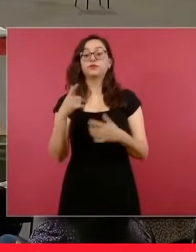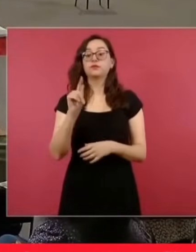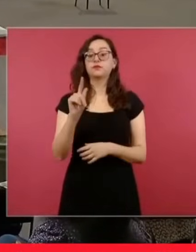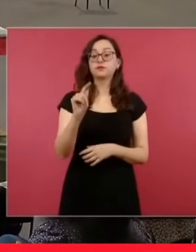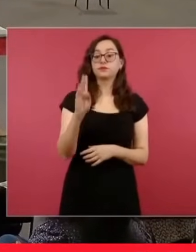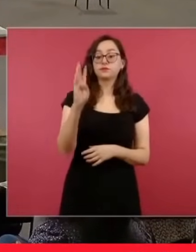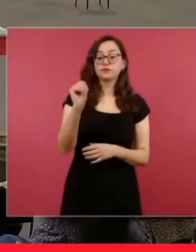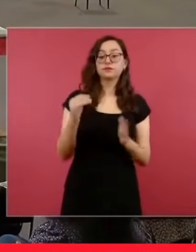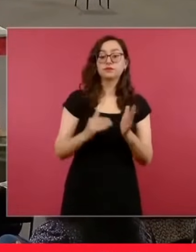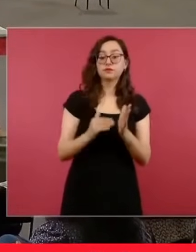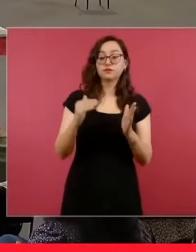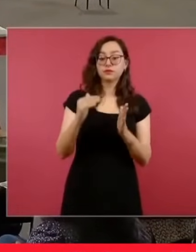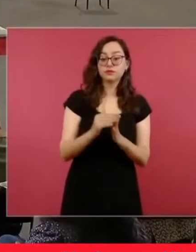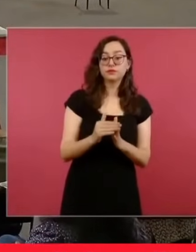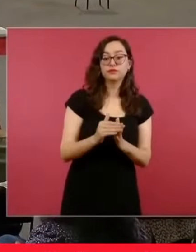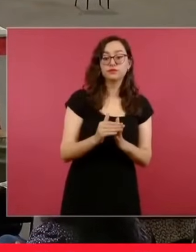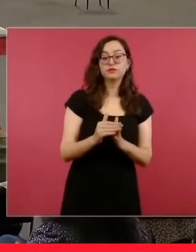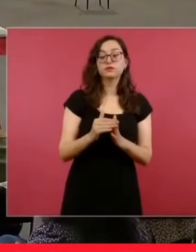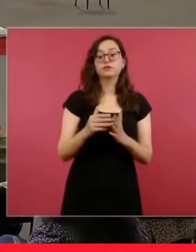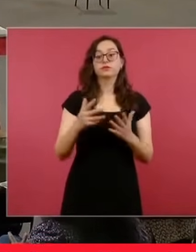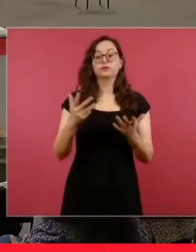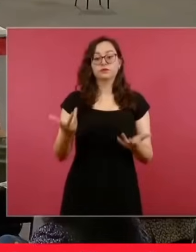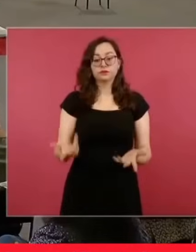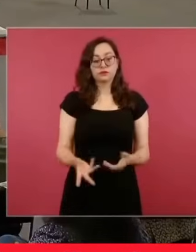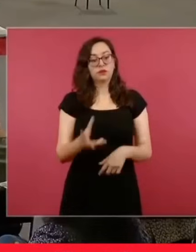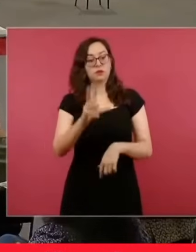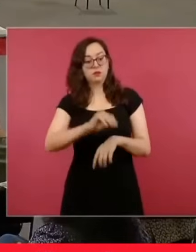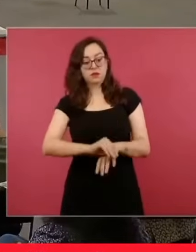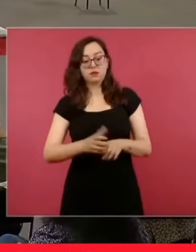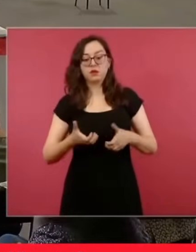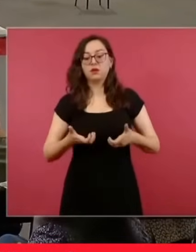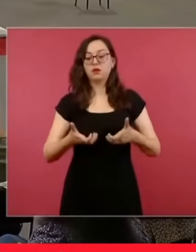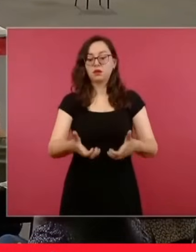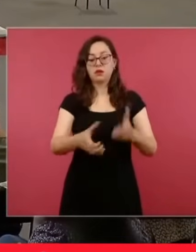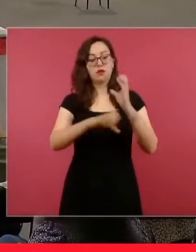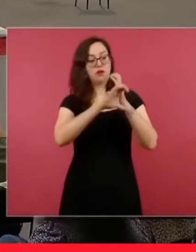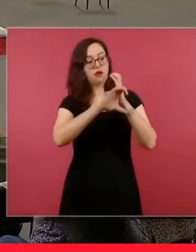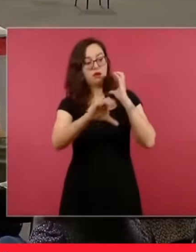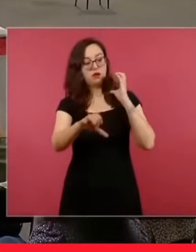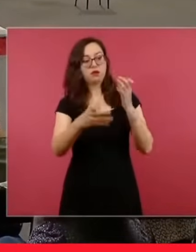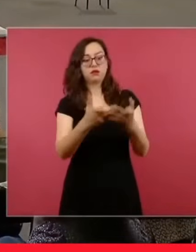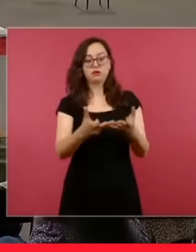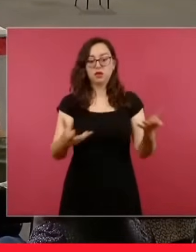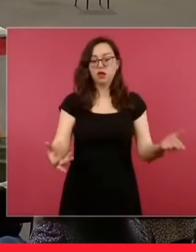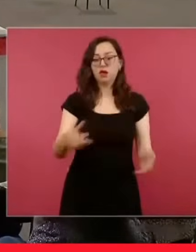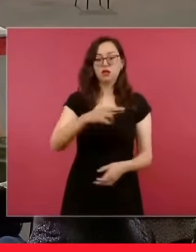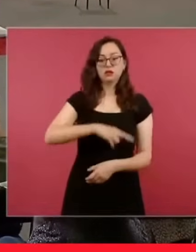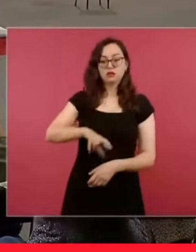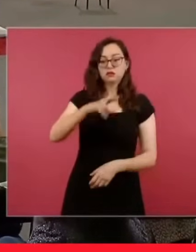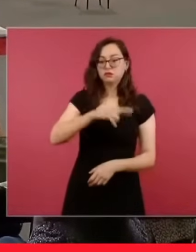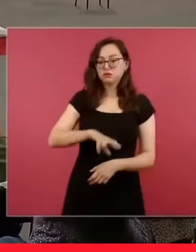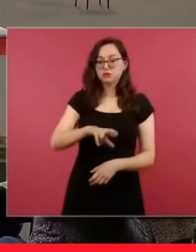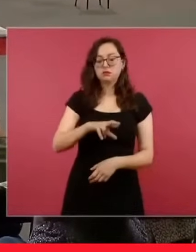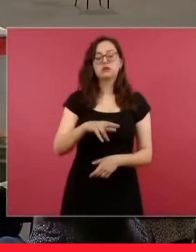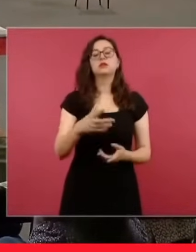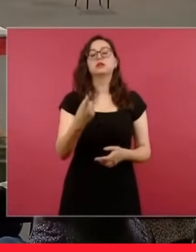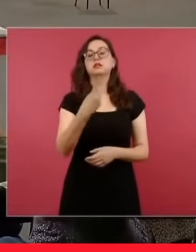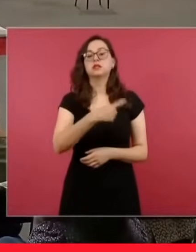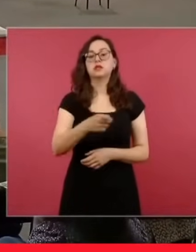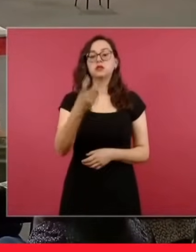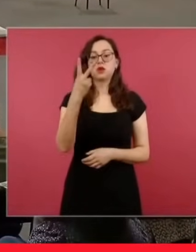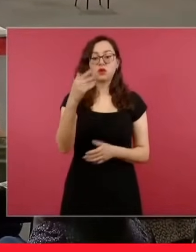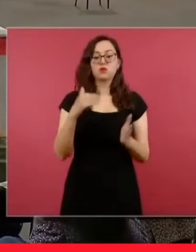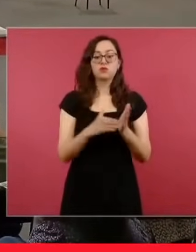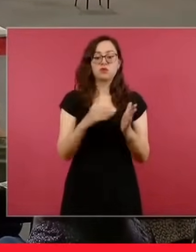79 millones de pesos por servidumbre de paso, derechos de vía y arrendamiento de terrenos. 102 millones de